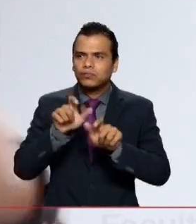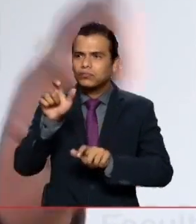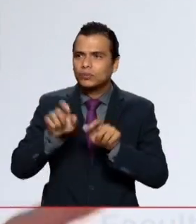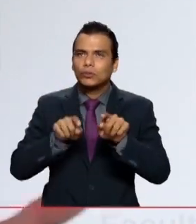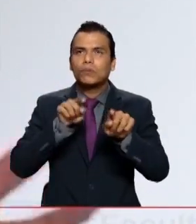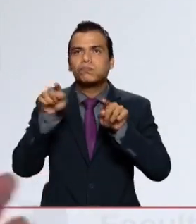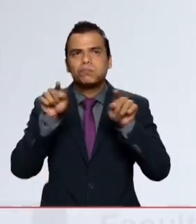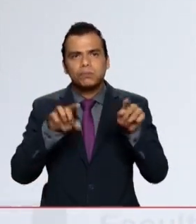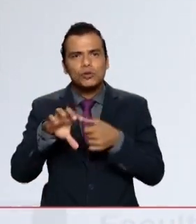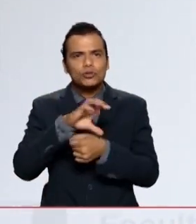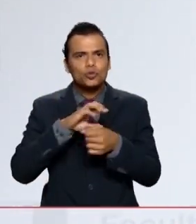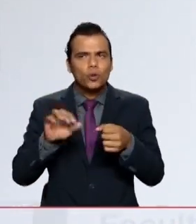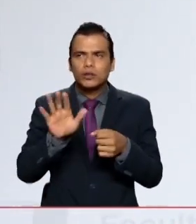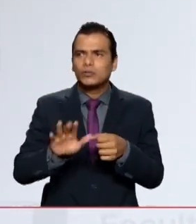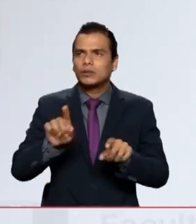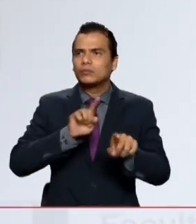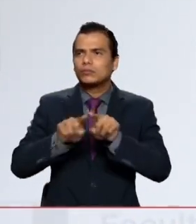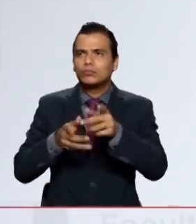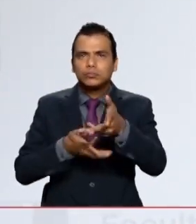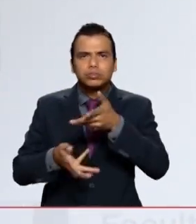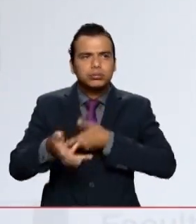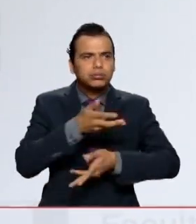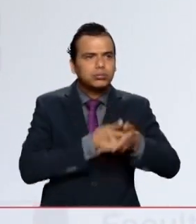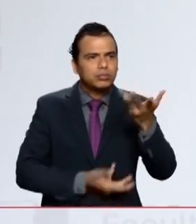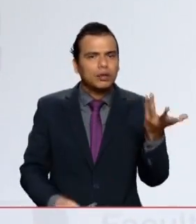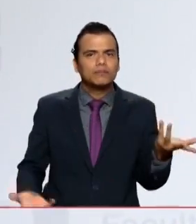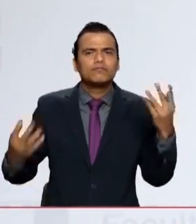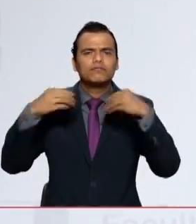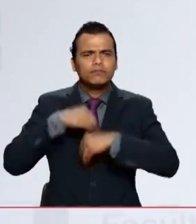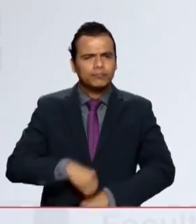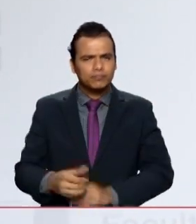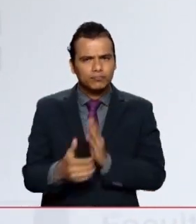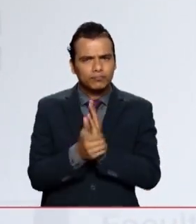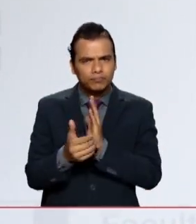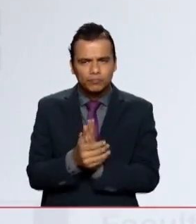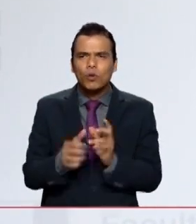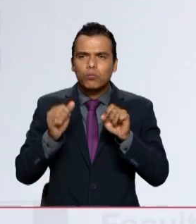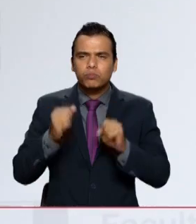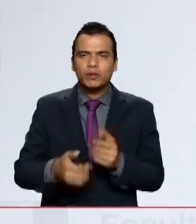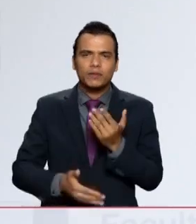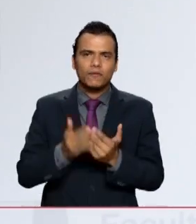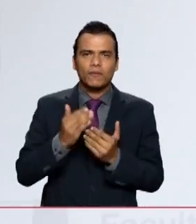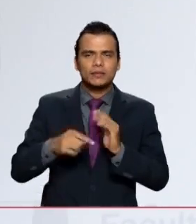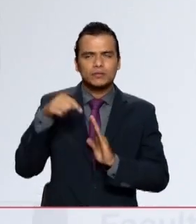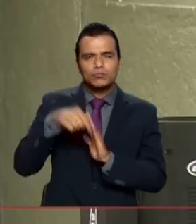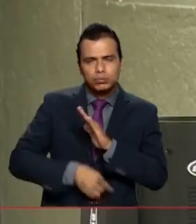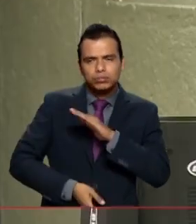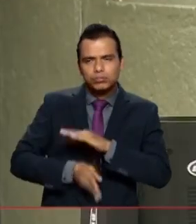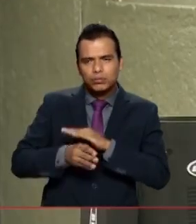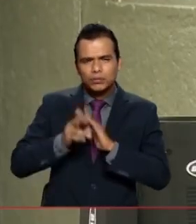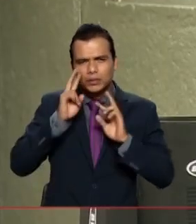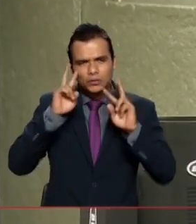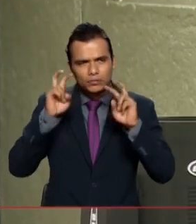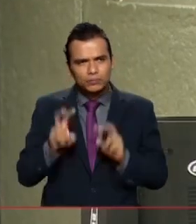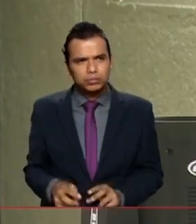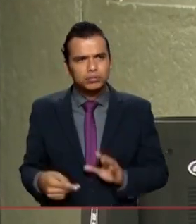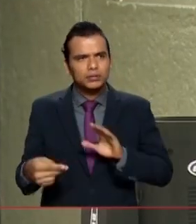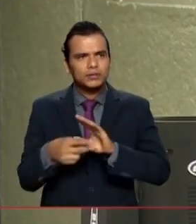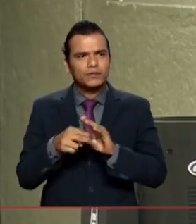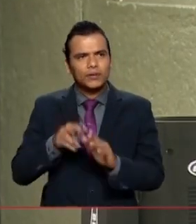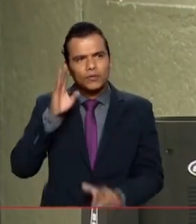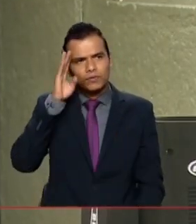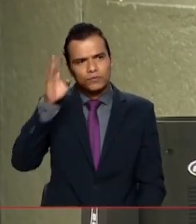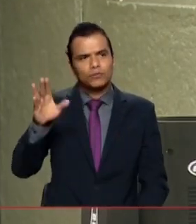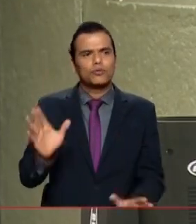departamentos de otras instituciones, desarrollan habilidades blandas y desarrollan habilidades de investigación que por supuesto van a promover en ellos un mejor futuro.